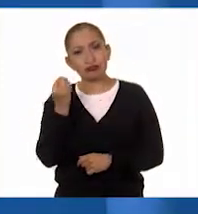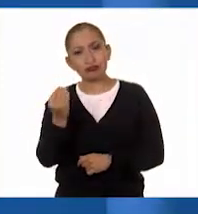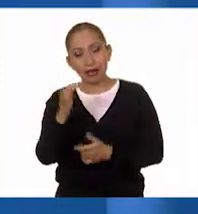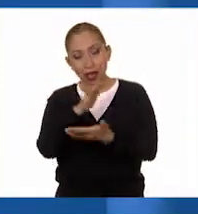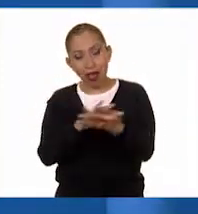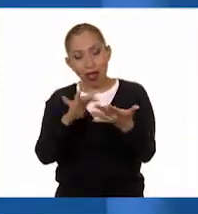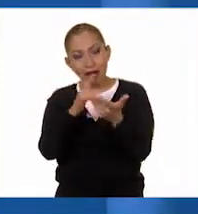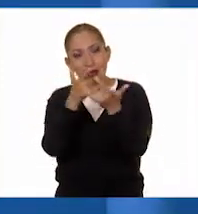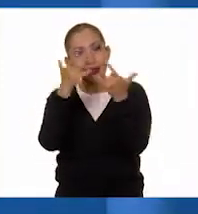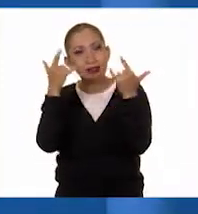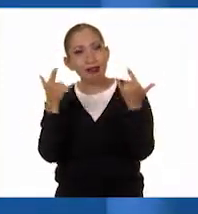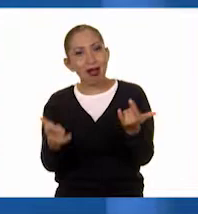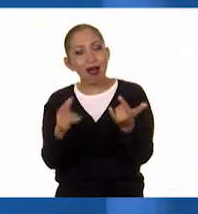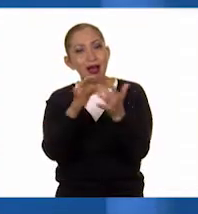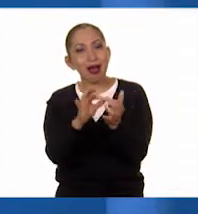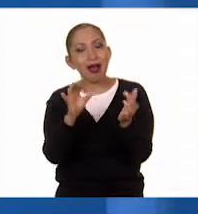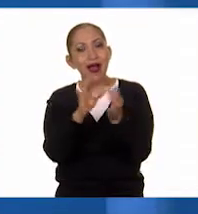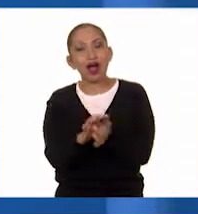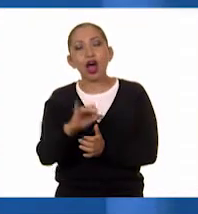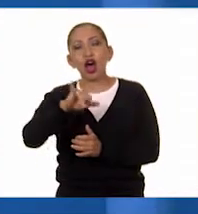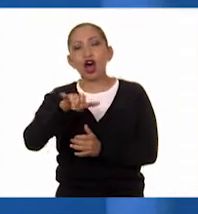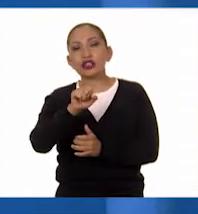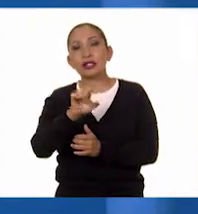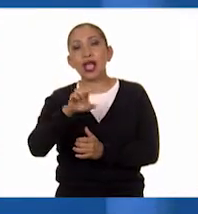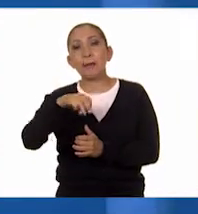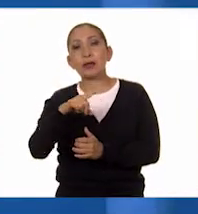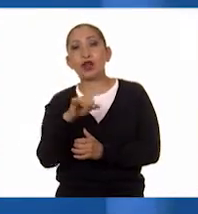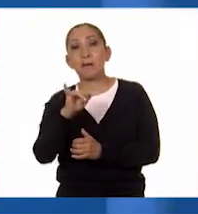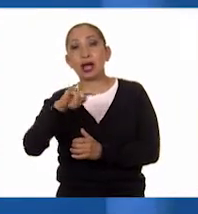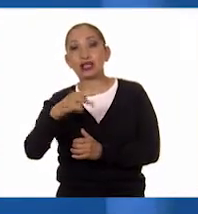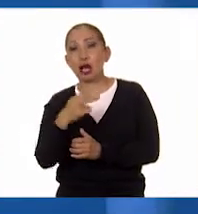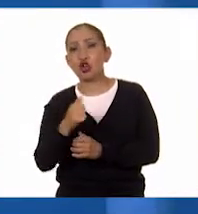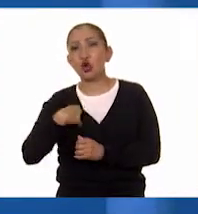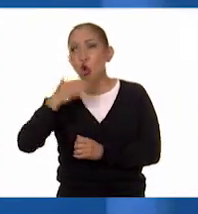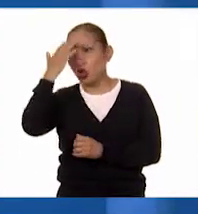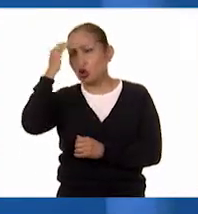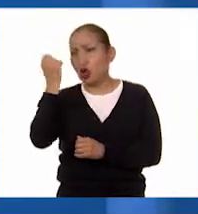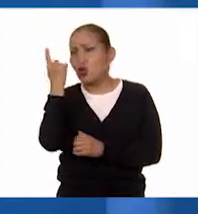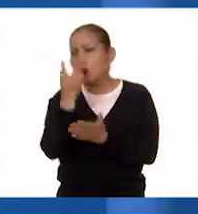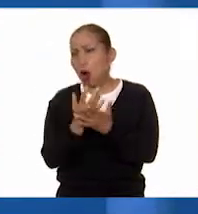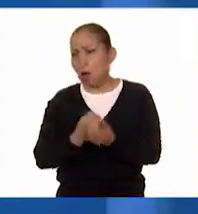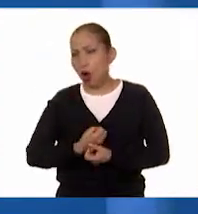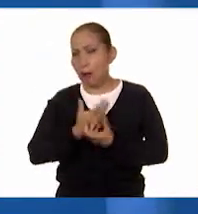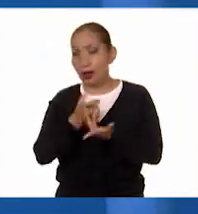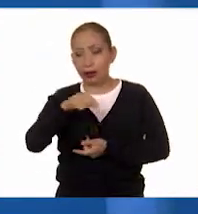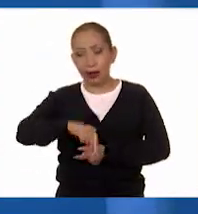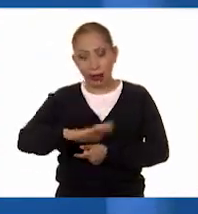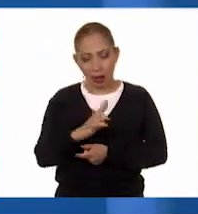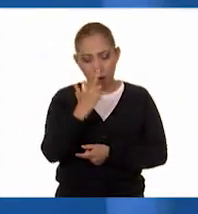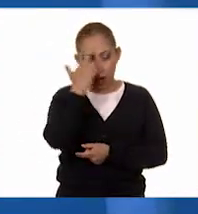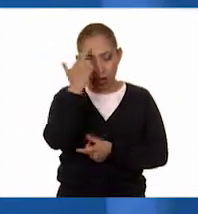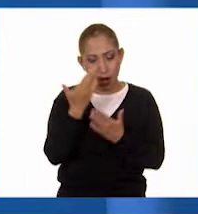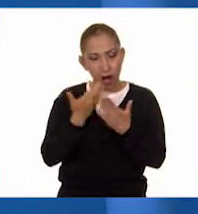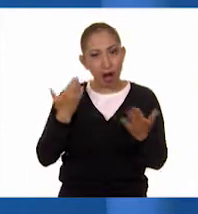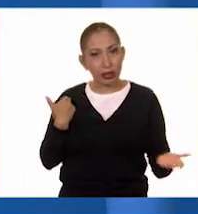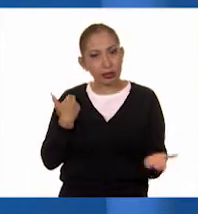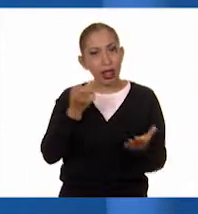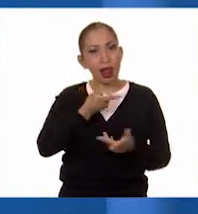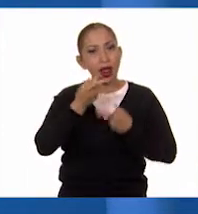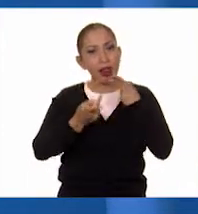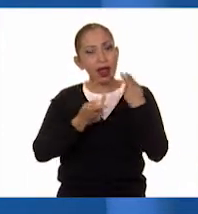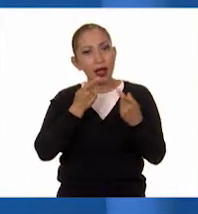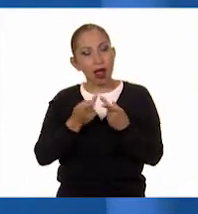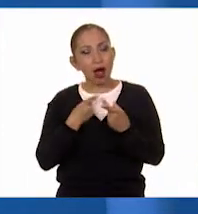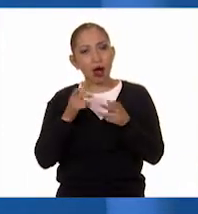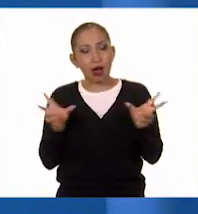un cuento de José Emilio Pacheco, pues solo conozco sus poemas. Y recuerdo bien que aquí disfrutamos con discursos sobre